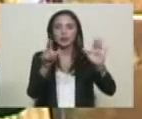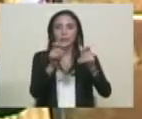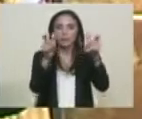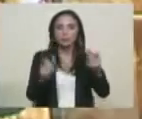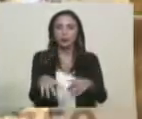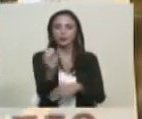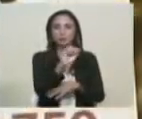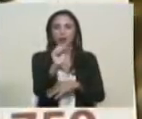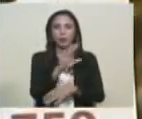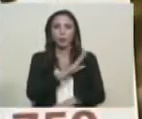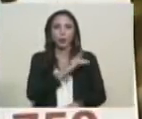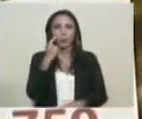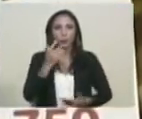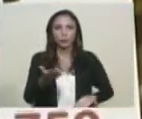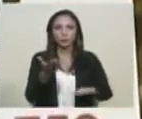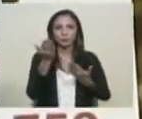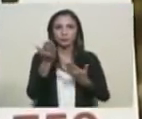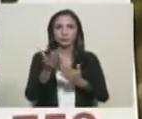2.424.286 vehículos.